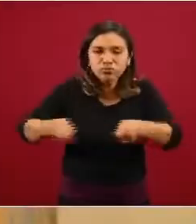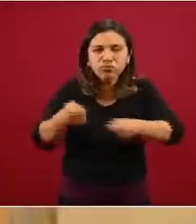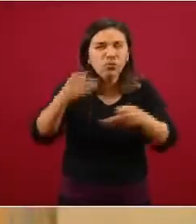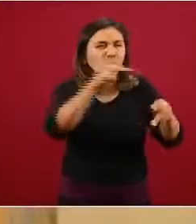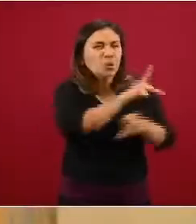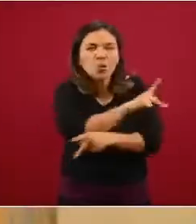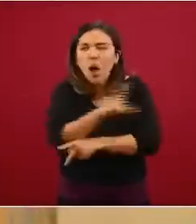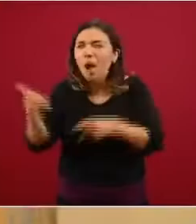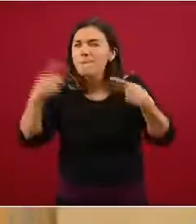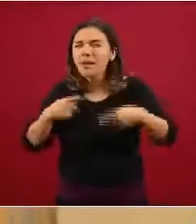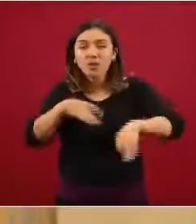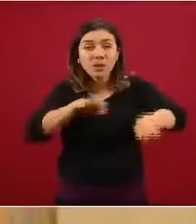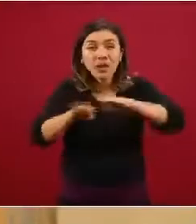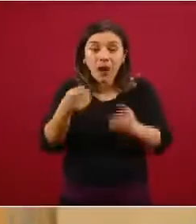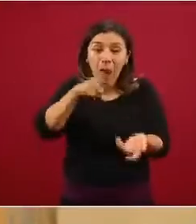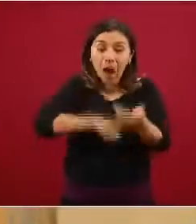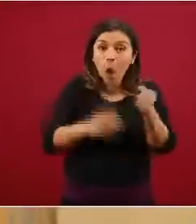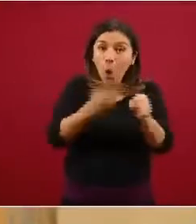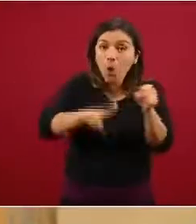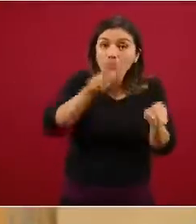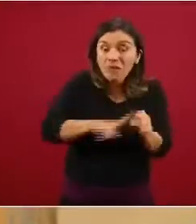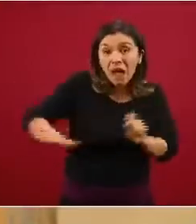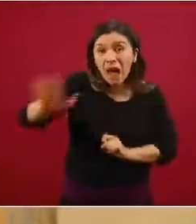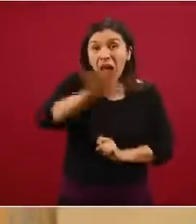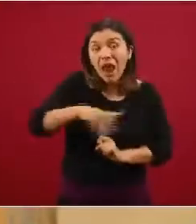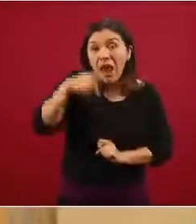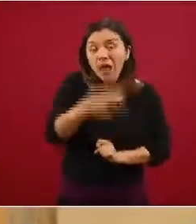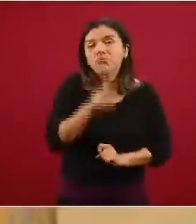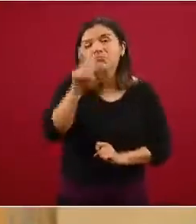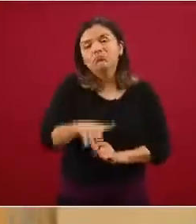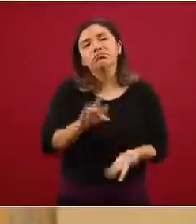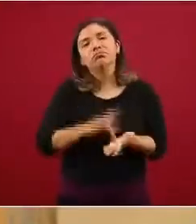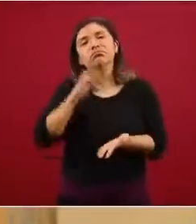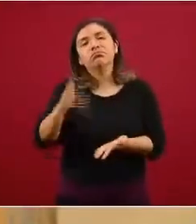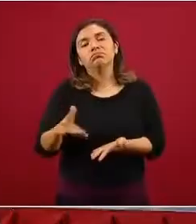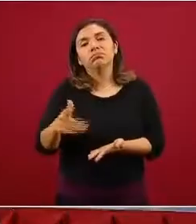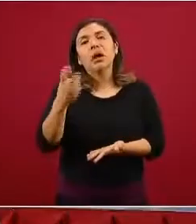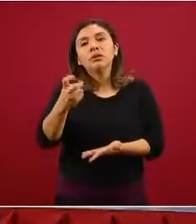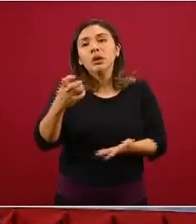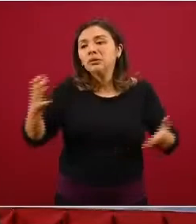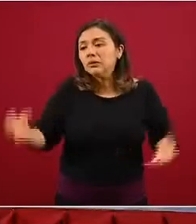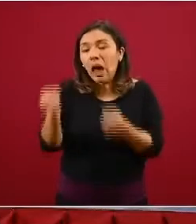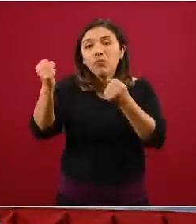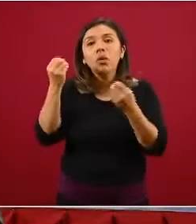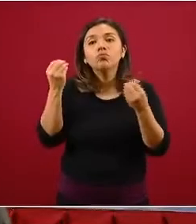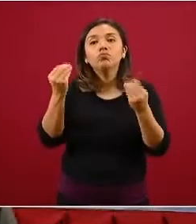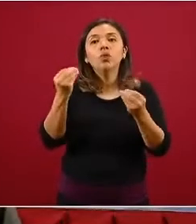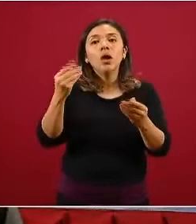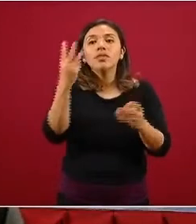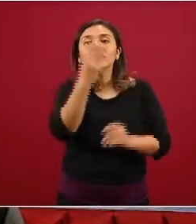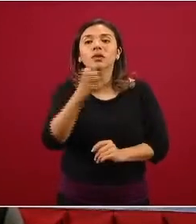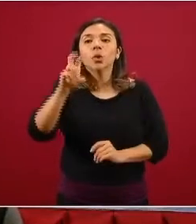camilleras, todos los que trabajan en el Sistema Nacional de Salud, gracias a ellos se han recuperado